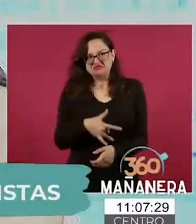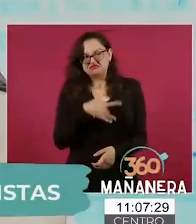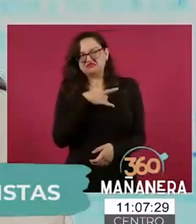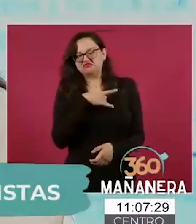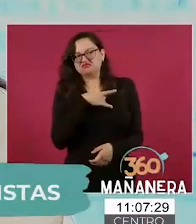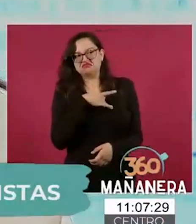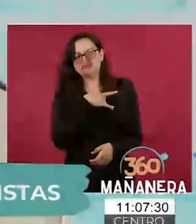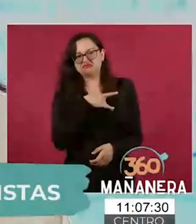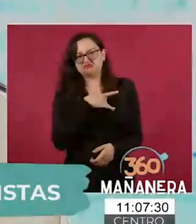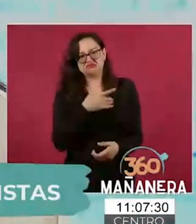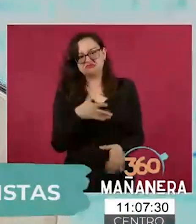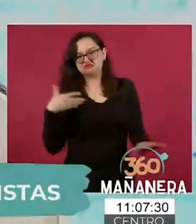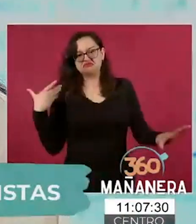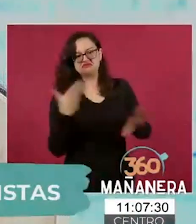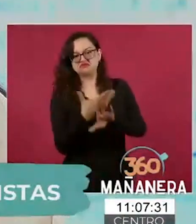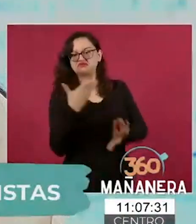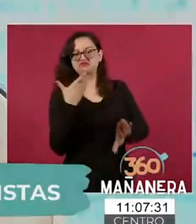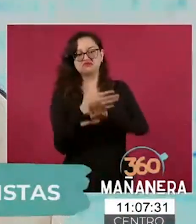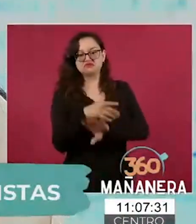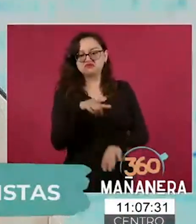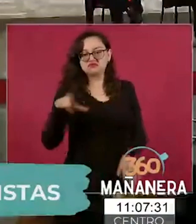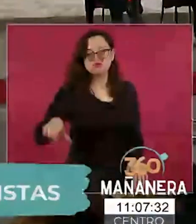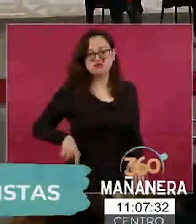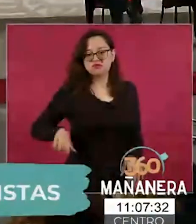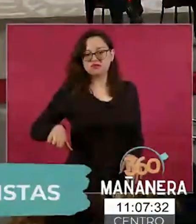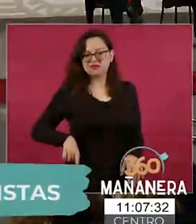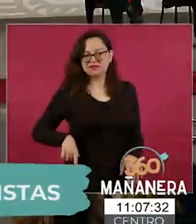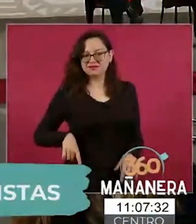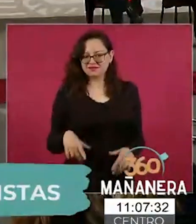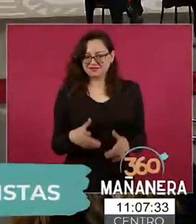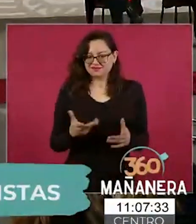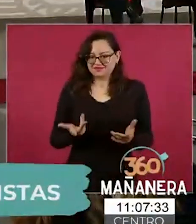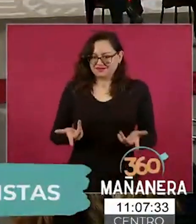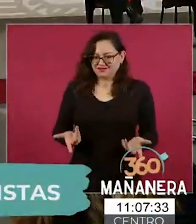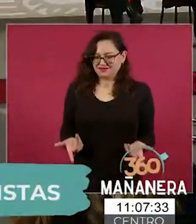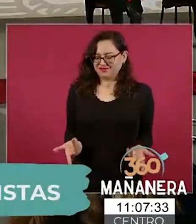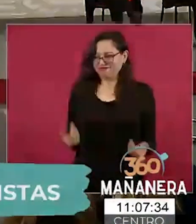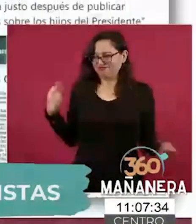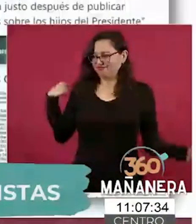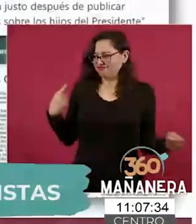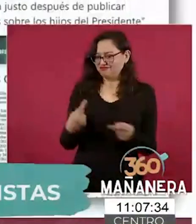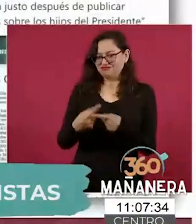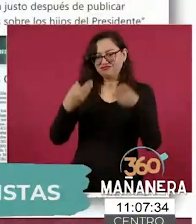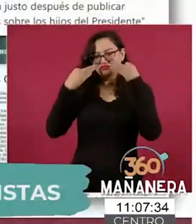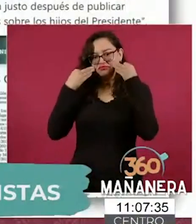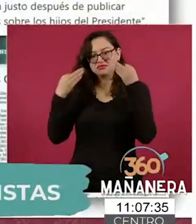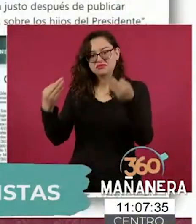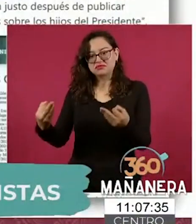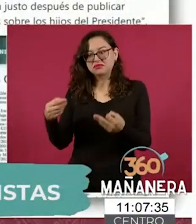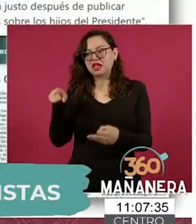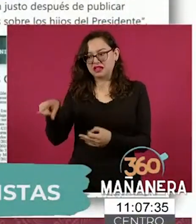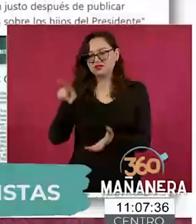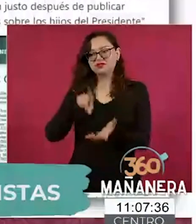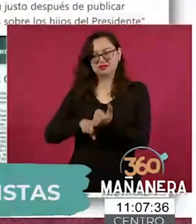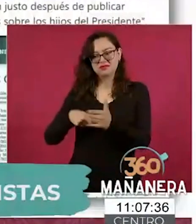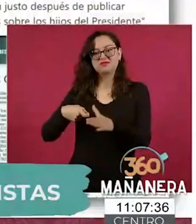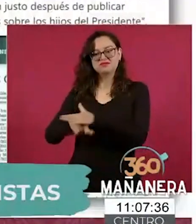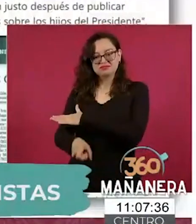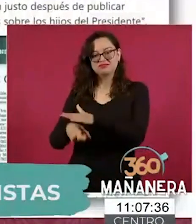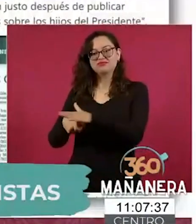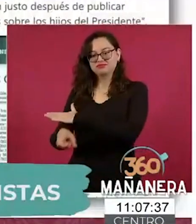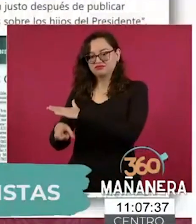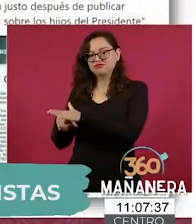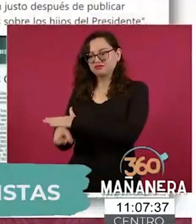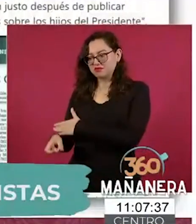gobierno del presidente Andrés Manuel López Obrador Eso es innegable para eso les pagan y ellos se